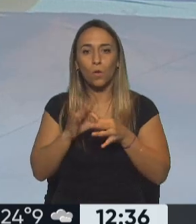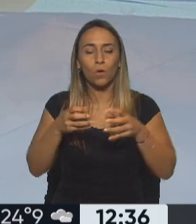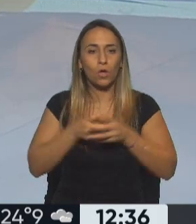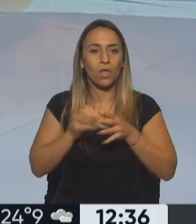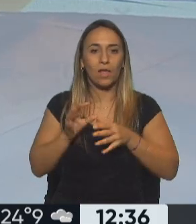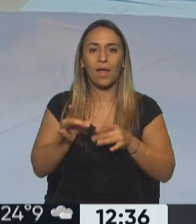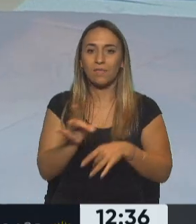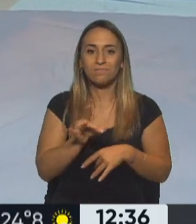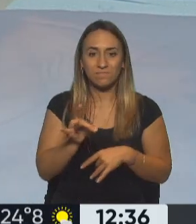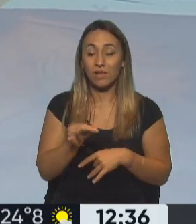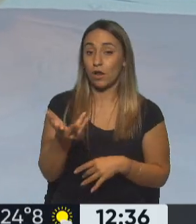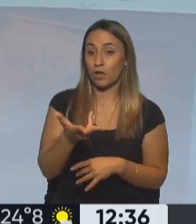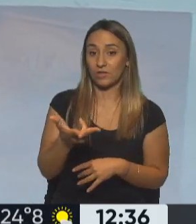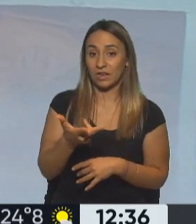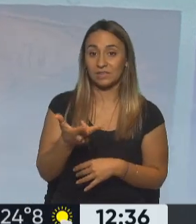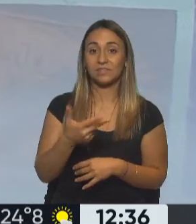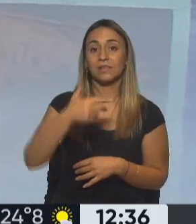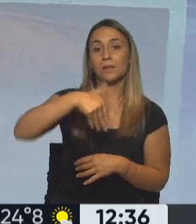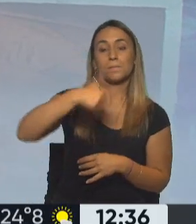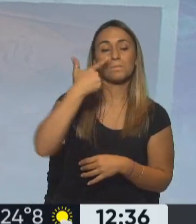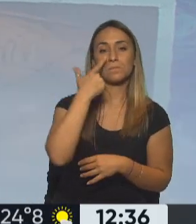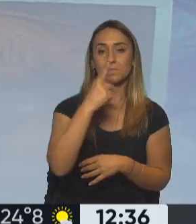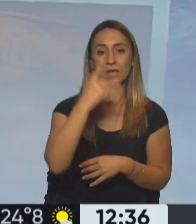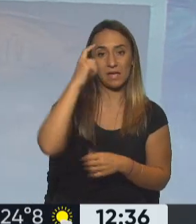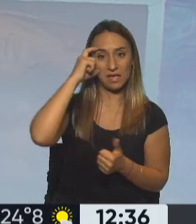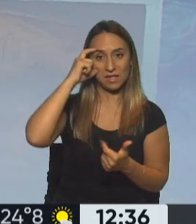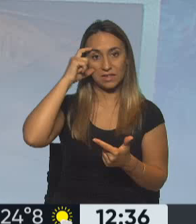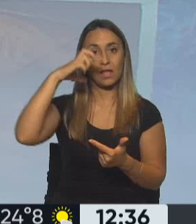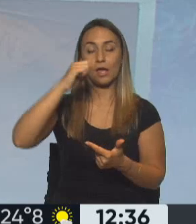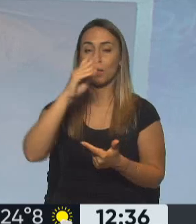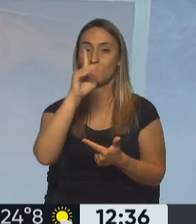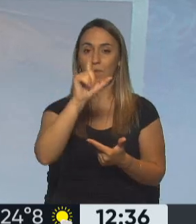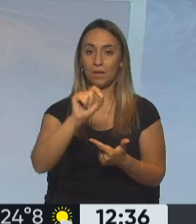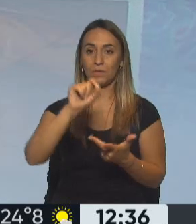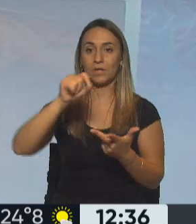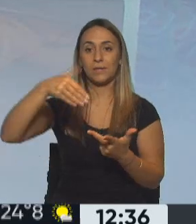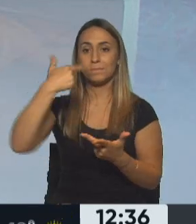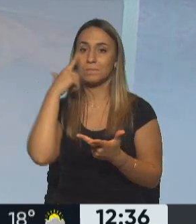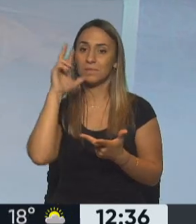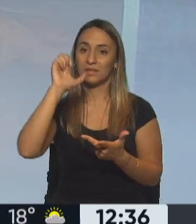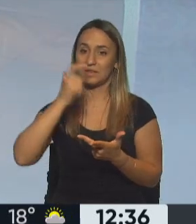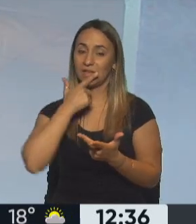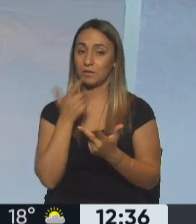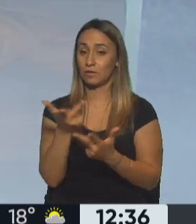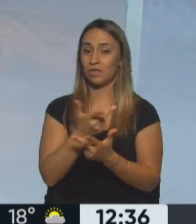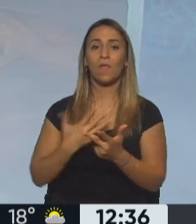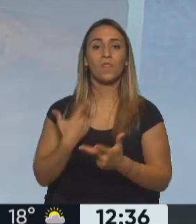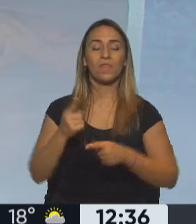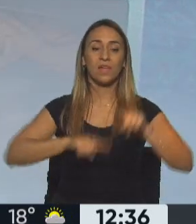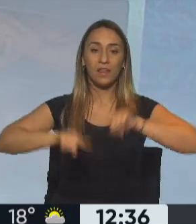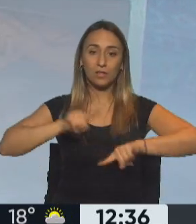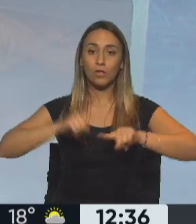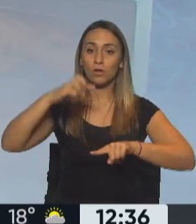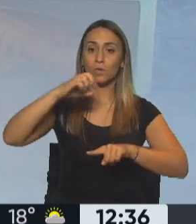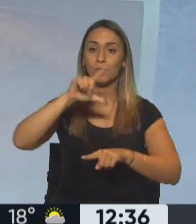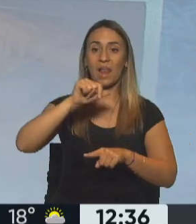escena. Ellos tres, Maika Migorena, Pablo Echarri y Fernán Miras, dirigidos por Germán Palacios y por Ricardo Darín,